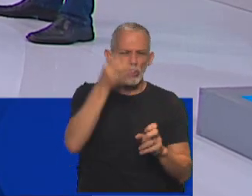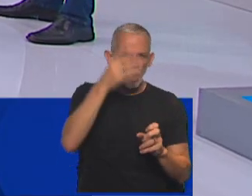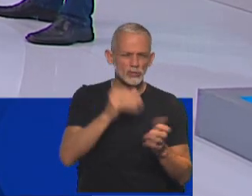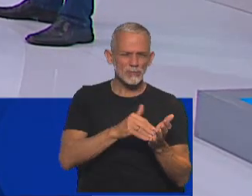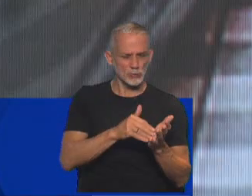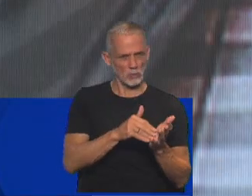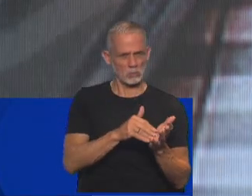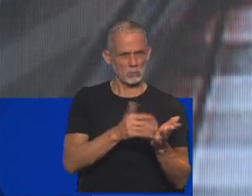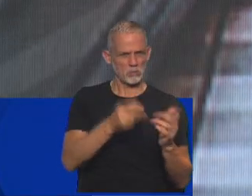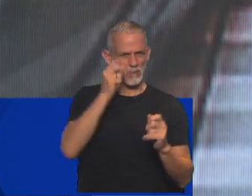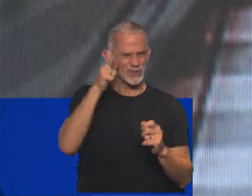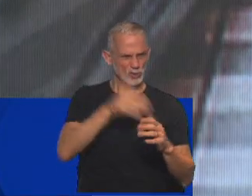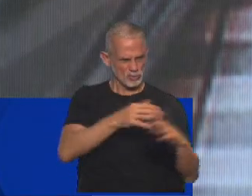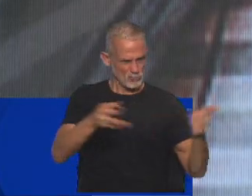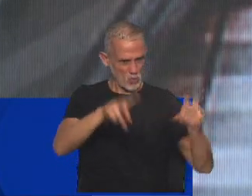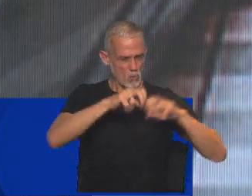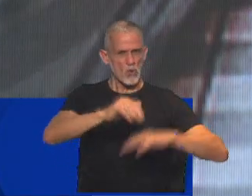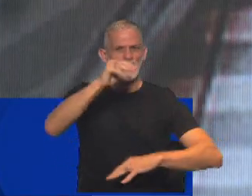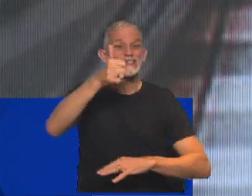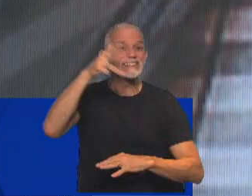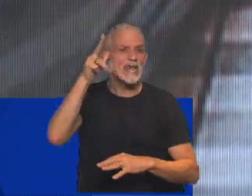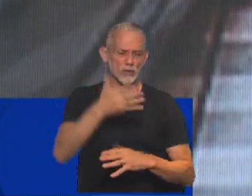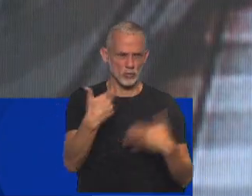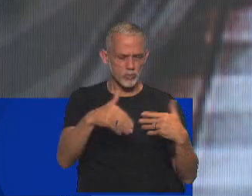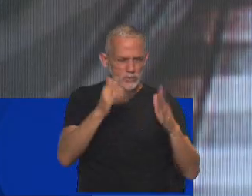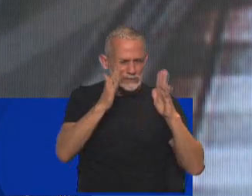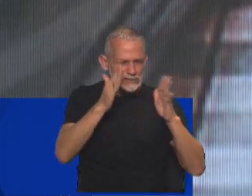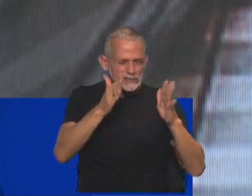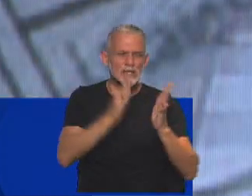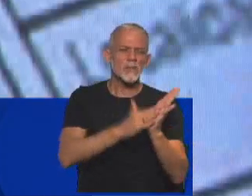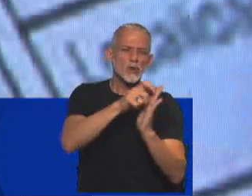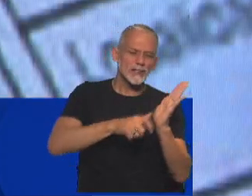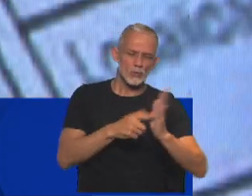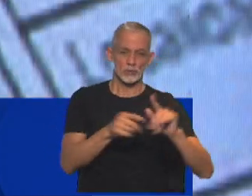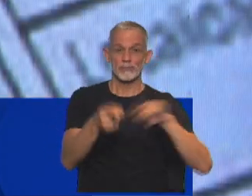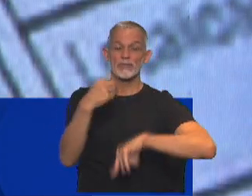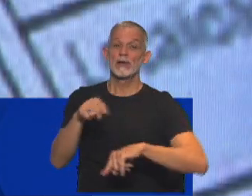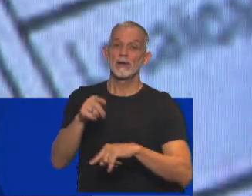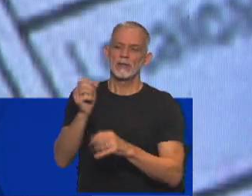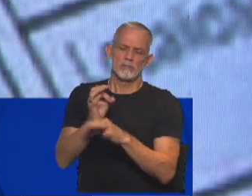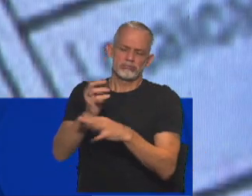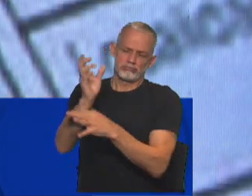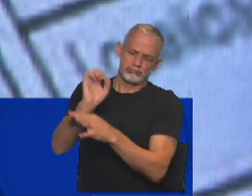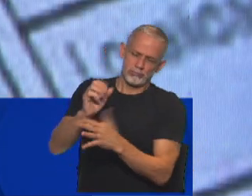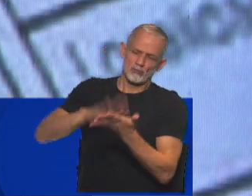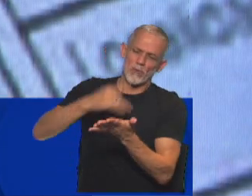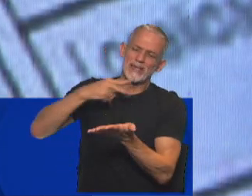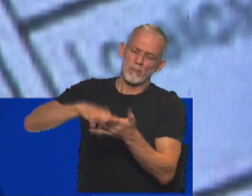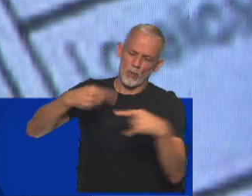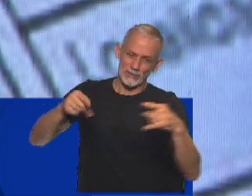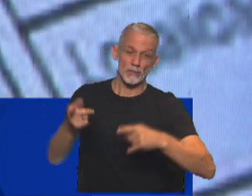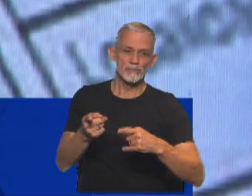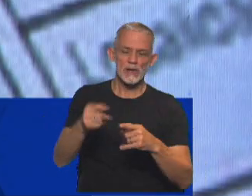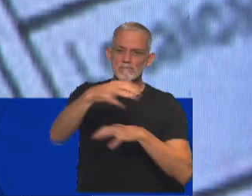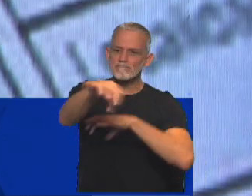que son universos de contribuyentes que se les presta bastante atención. Última, tributarista, especializado en el tema. Bueno, muchos sectores